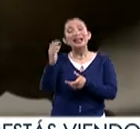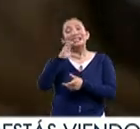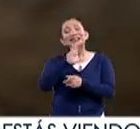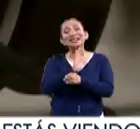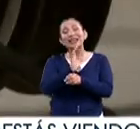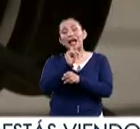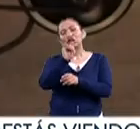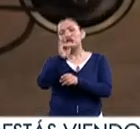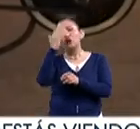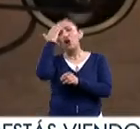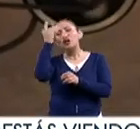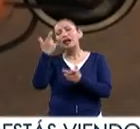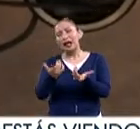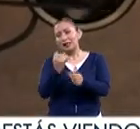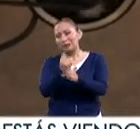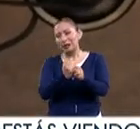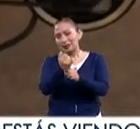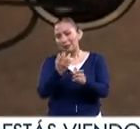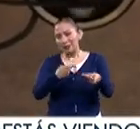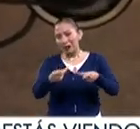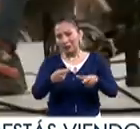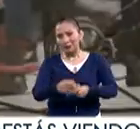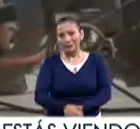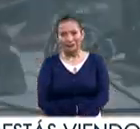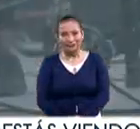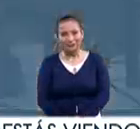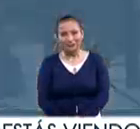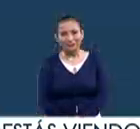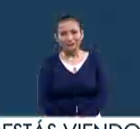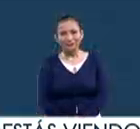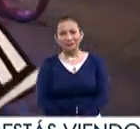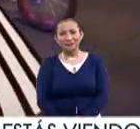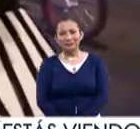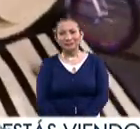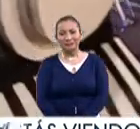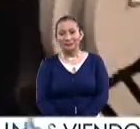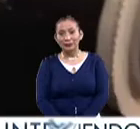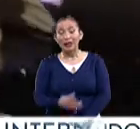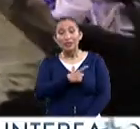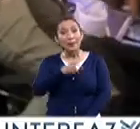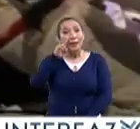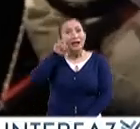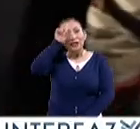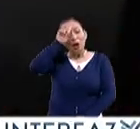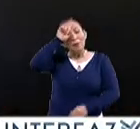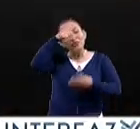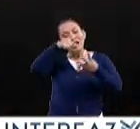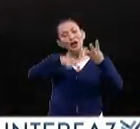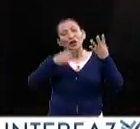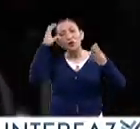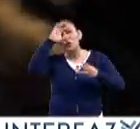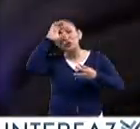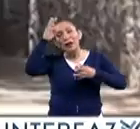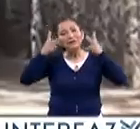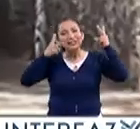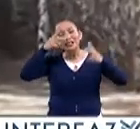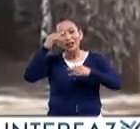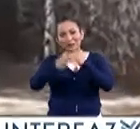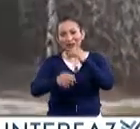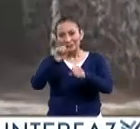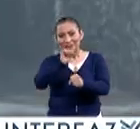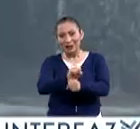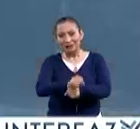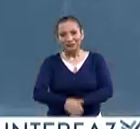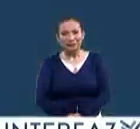Toto. Conócelo en la nota que preparamos para ti. No te pierdas las recomendaciones culturales para este fin de